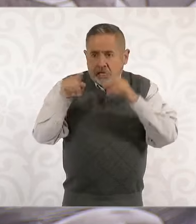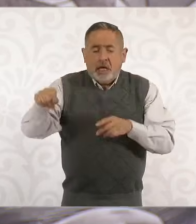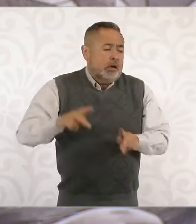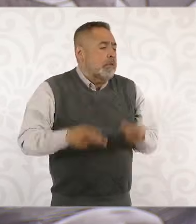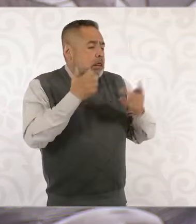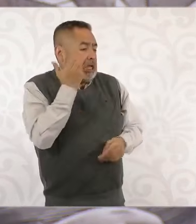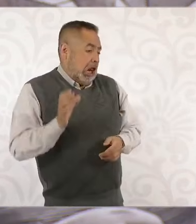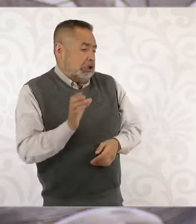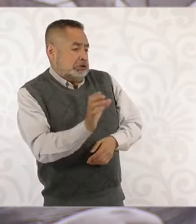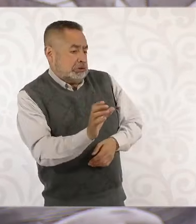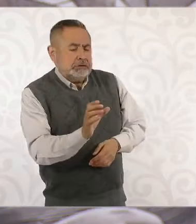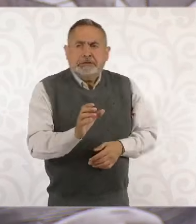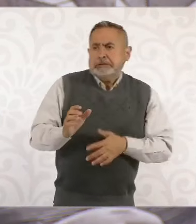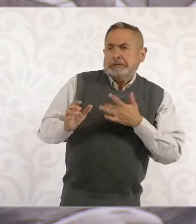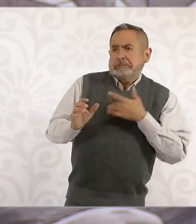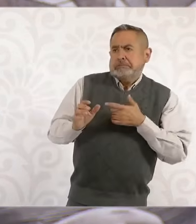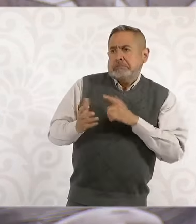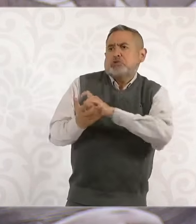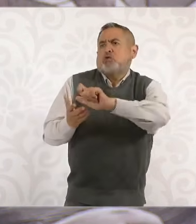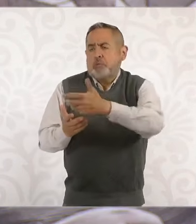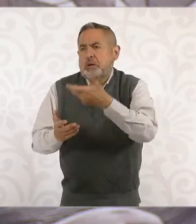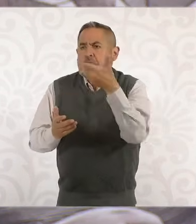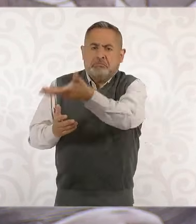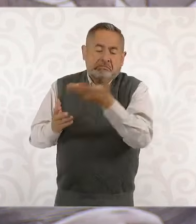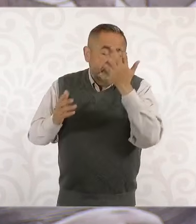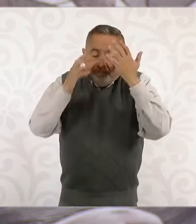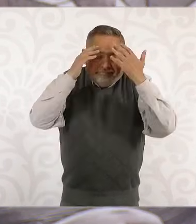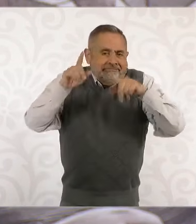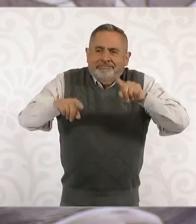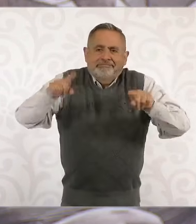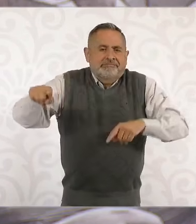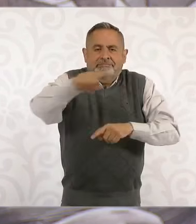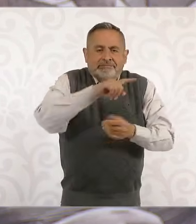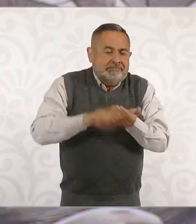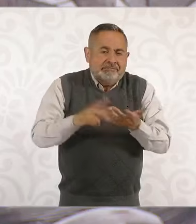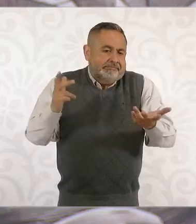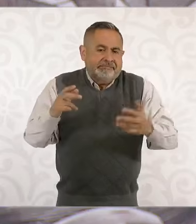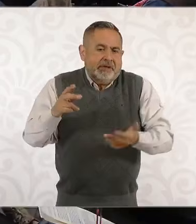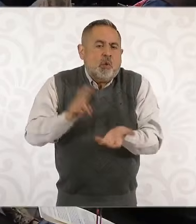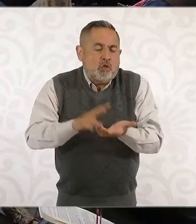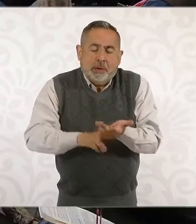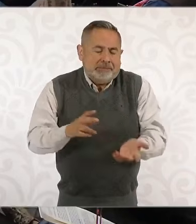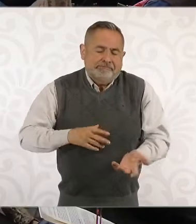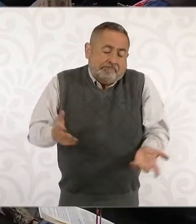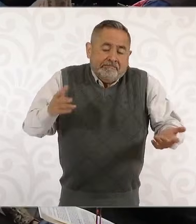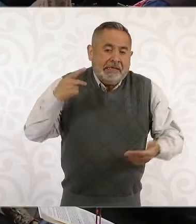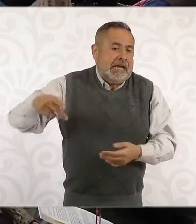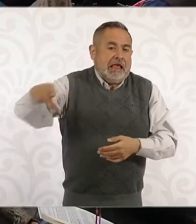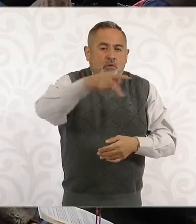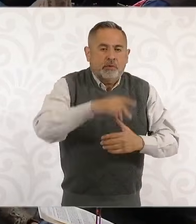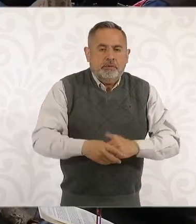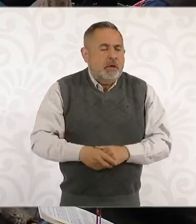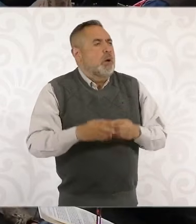el producto o el bien, de decir, bueno, pues hasta aquí podemos llegar a vender el boleto o este precio es el que le ponemos. Muchas gracias. Sí,